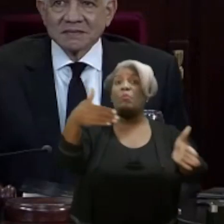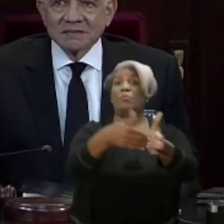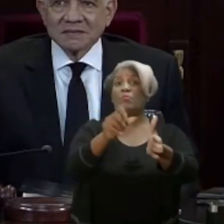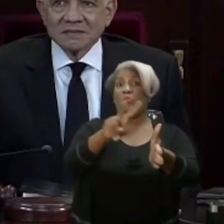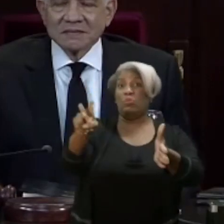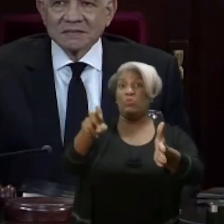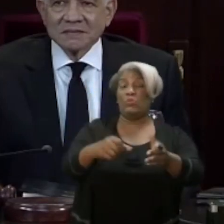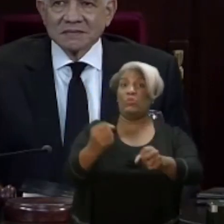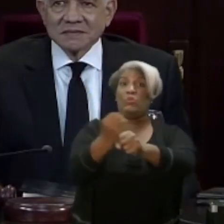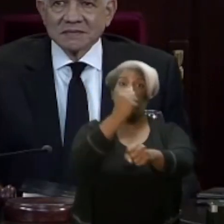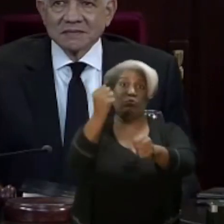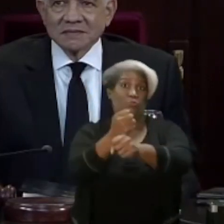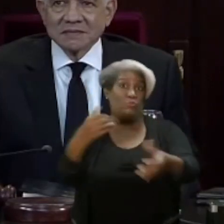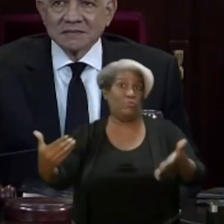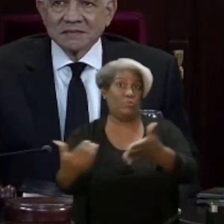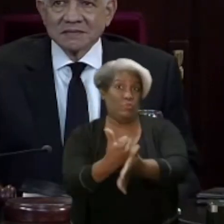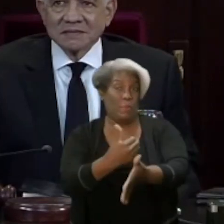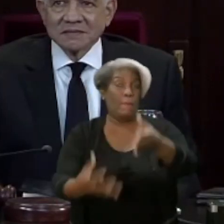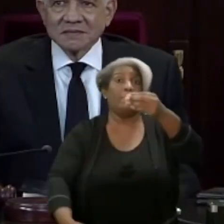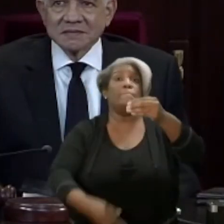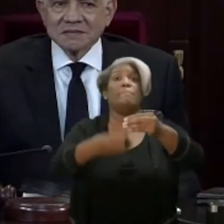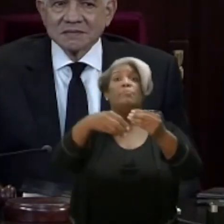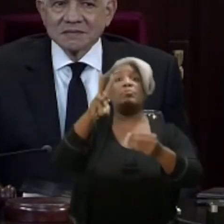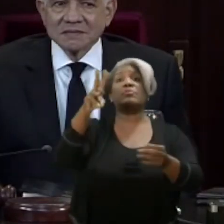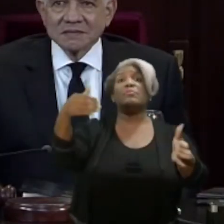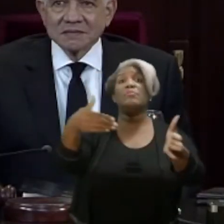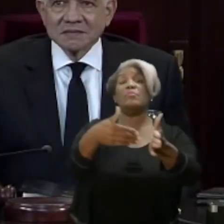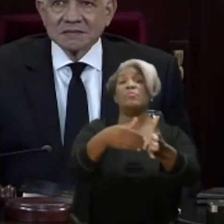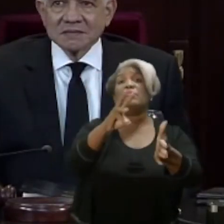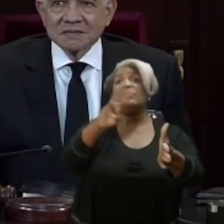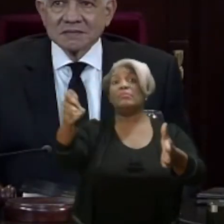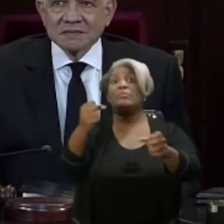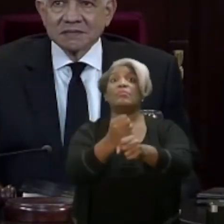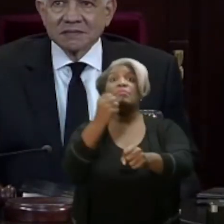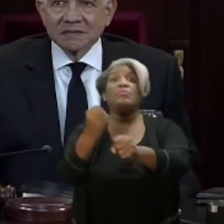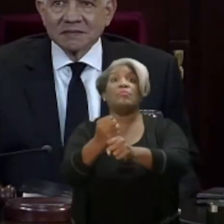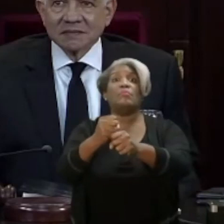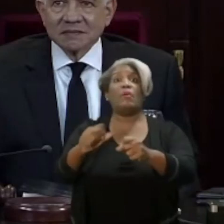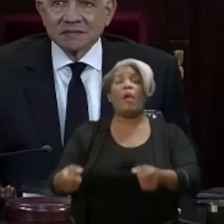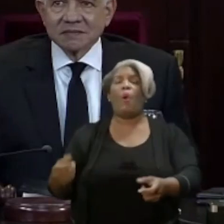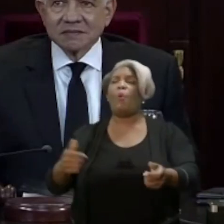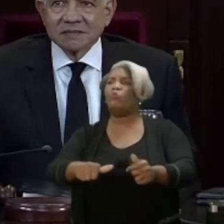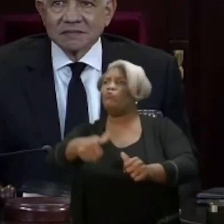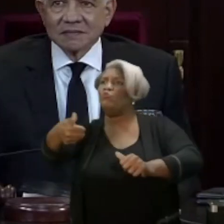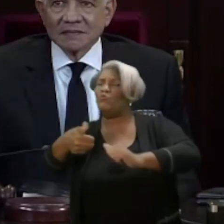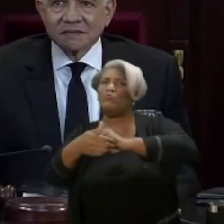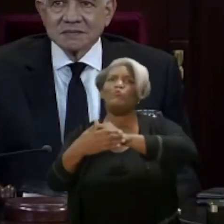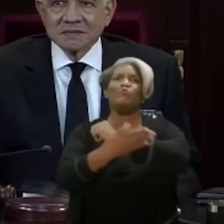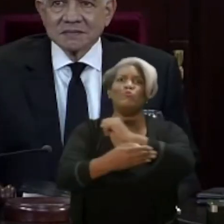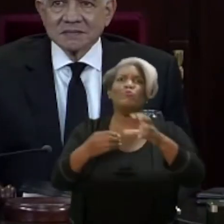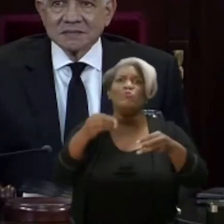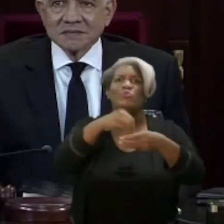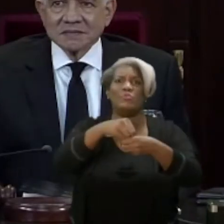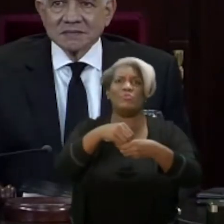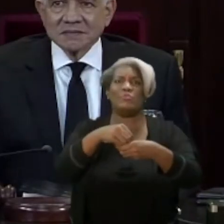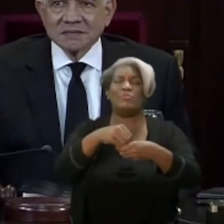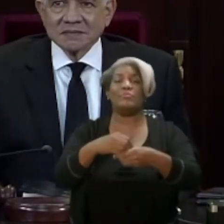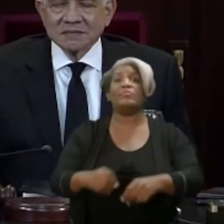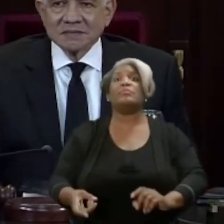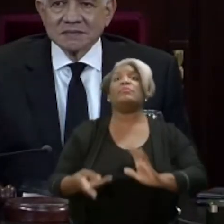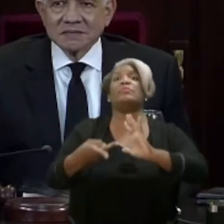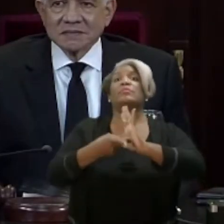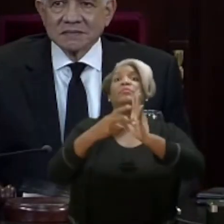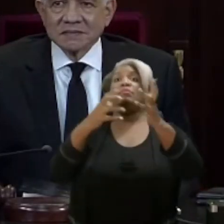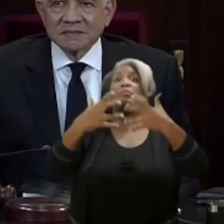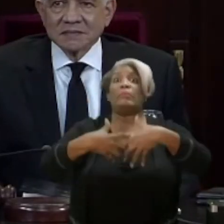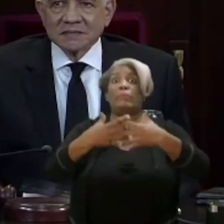empleos directos y 6.600 indirectos, además de todo el dinamismo económico que esto implica para empresas y comercios de